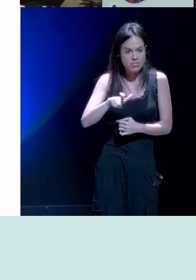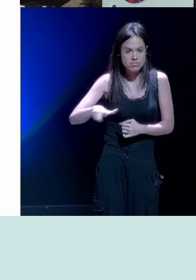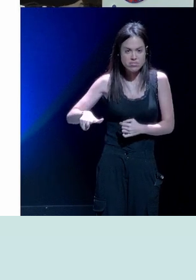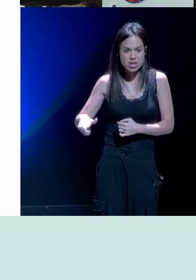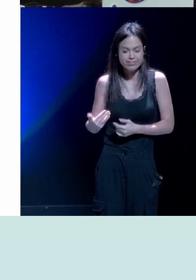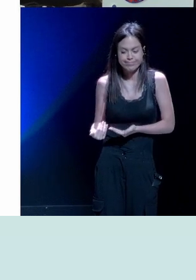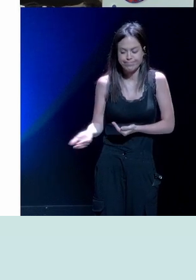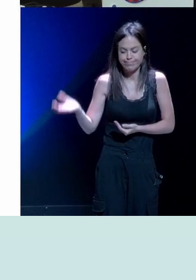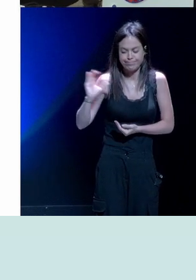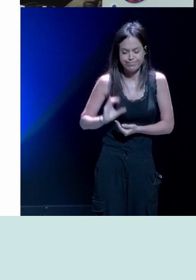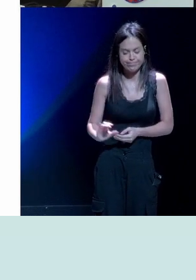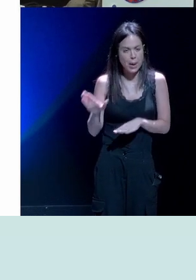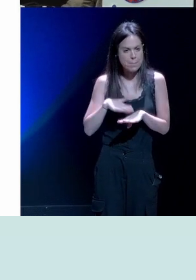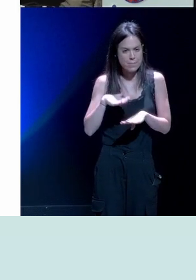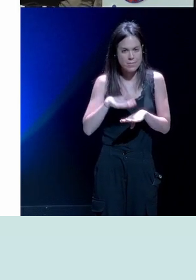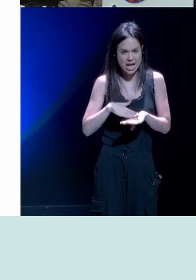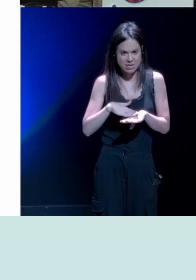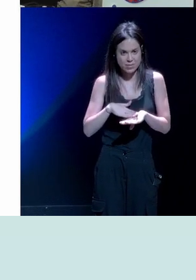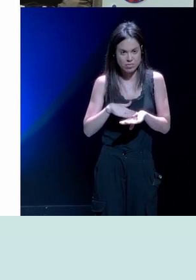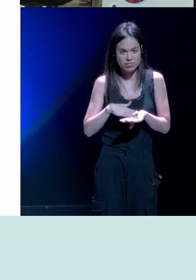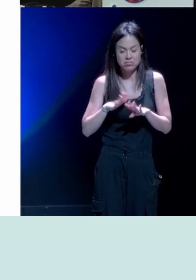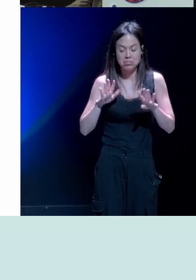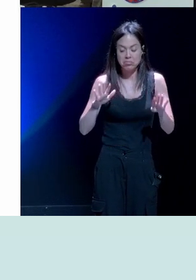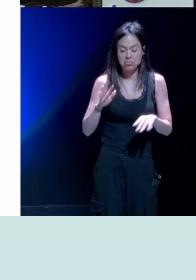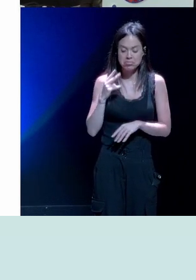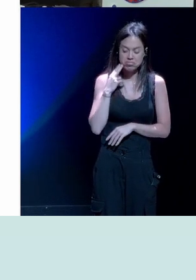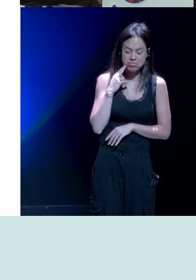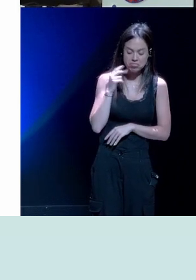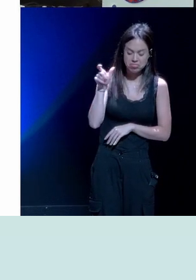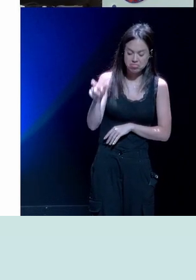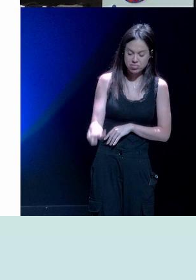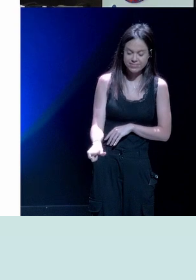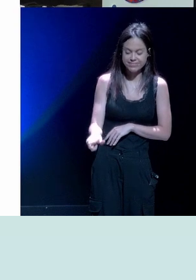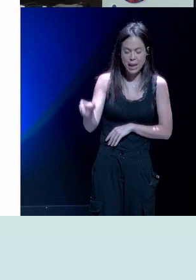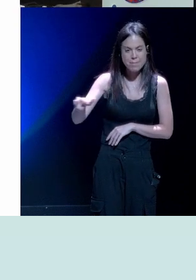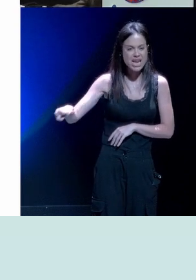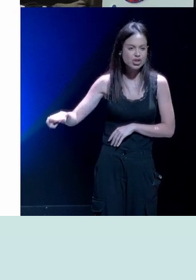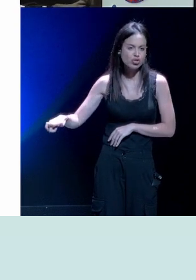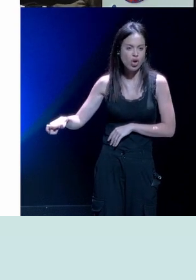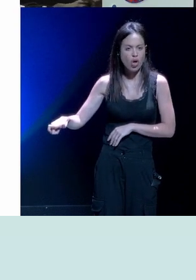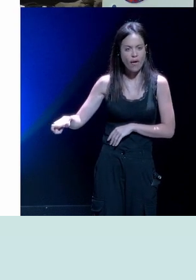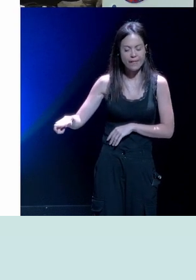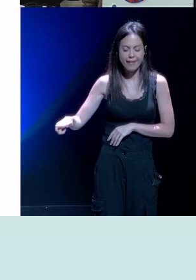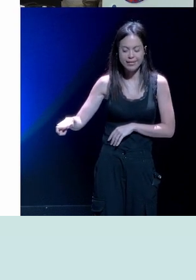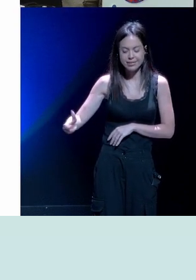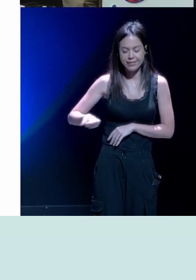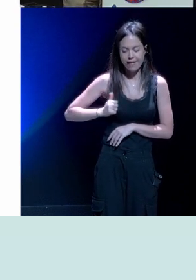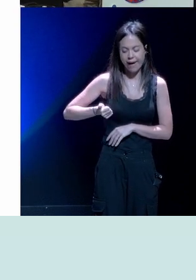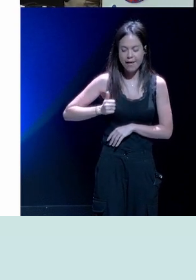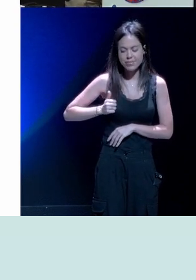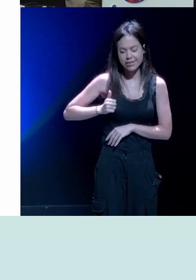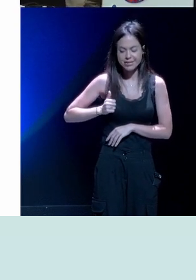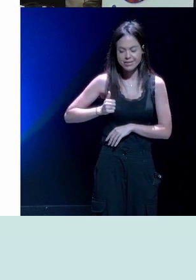una renta mínima, pero que reconocemos como personas asistidas, como personas que se aprovechan de la asistencia